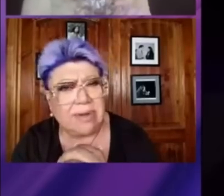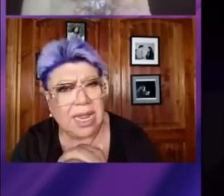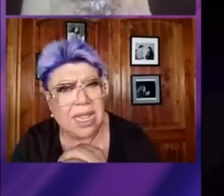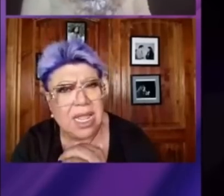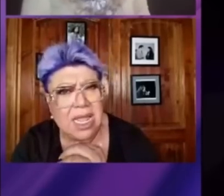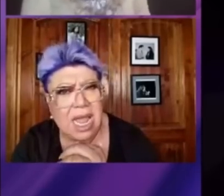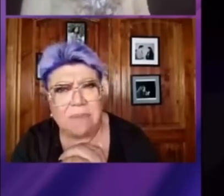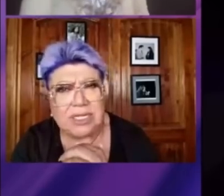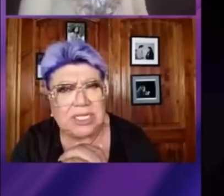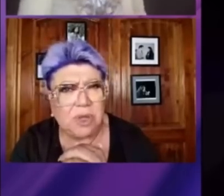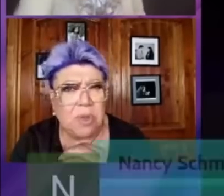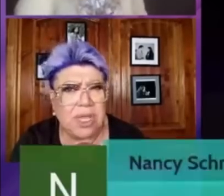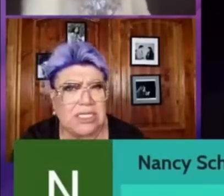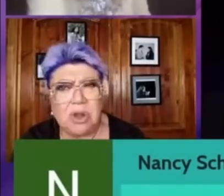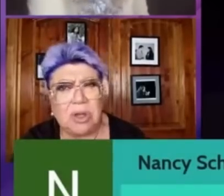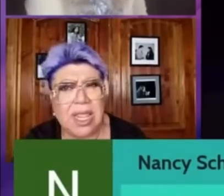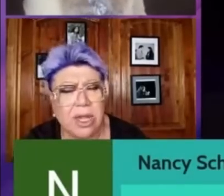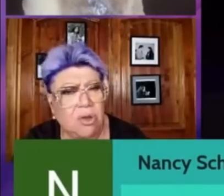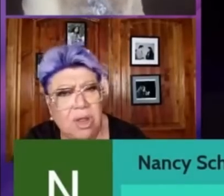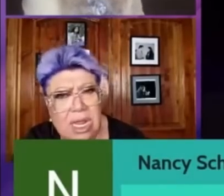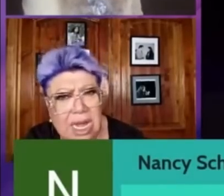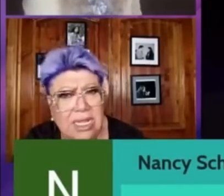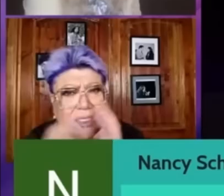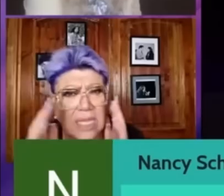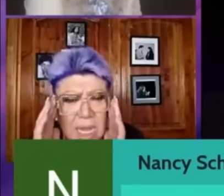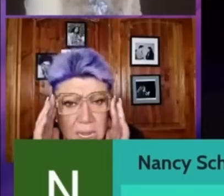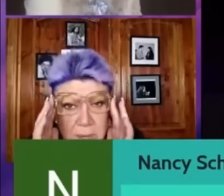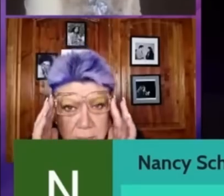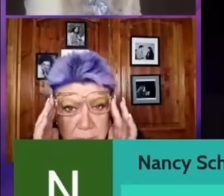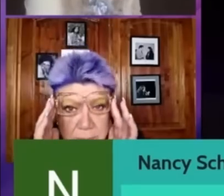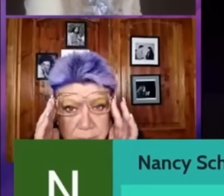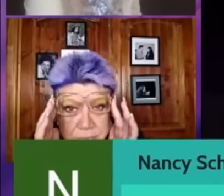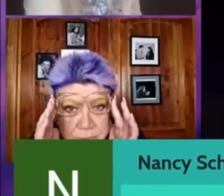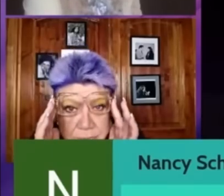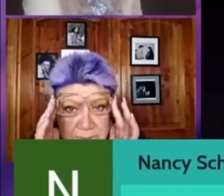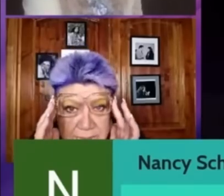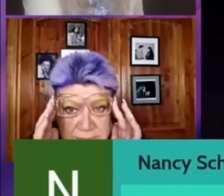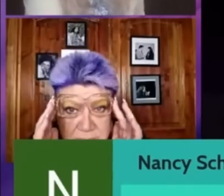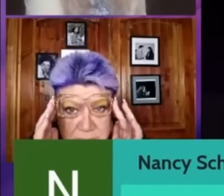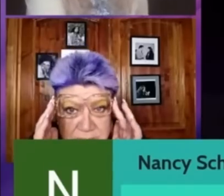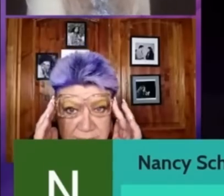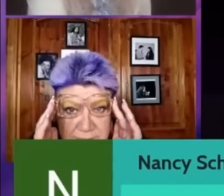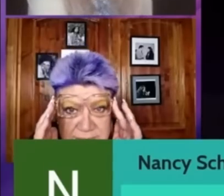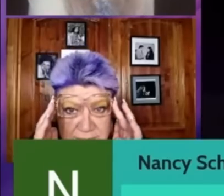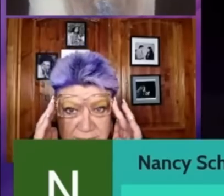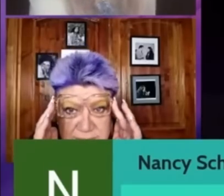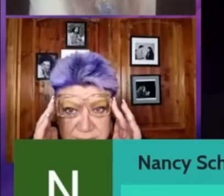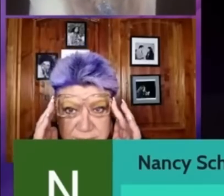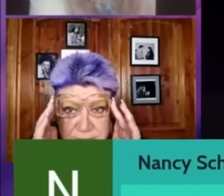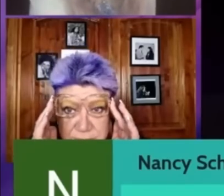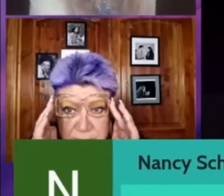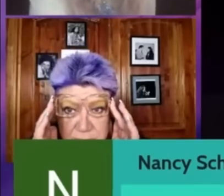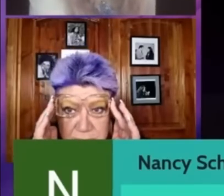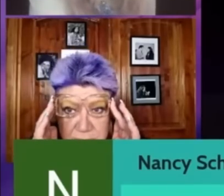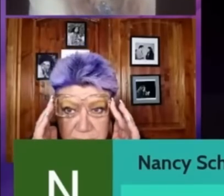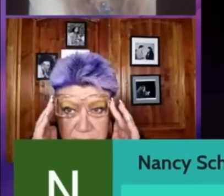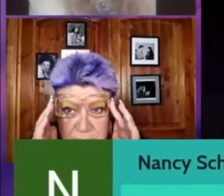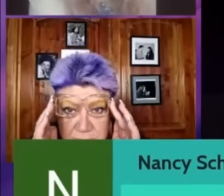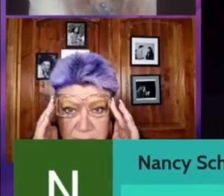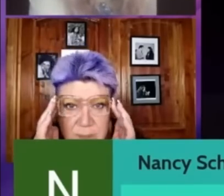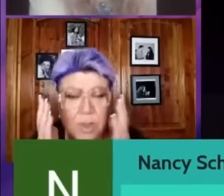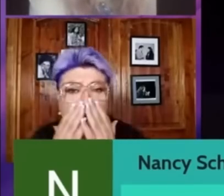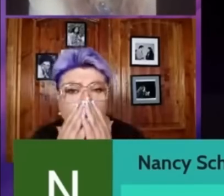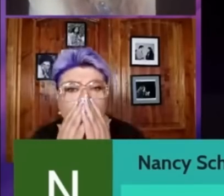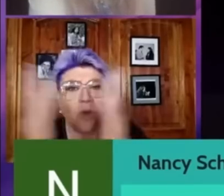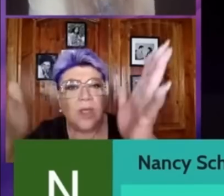que ella habla. Al principio como que sí, pero ahora ya no. La gente se ríe. Nasrid, gracias. Linda, mi